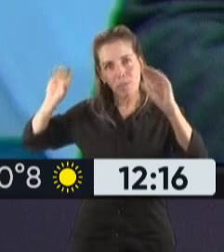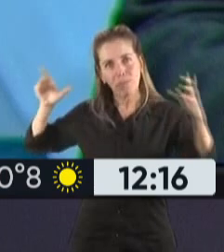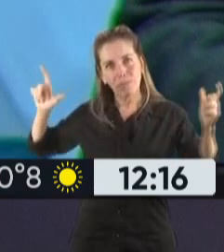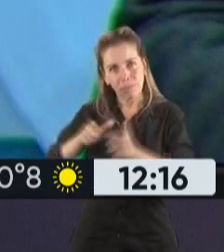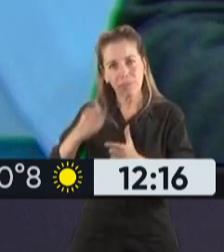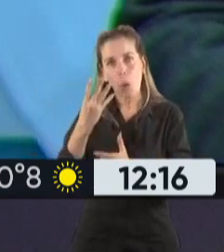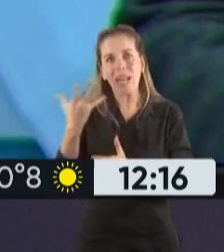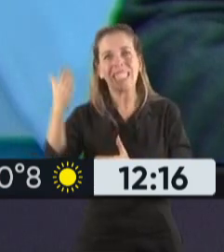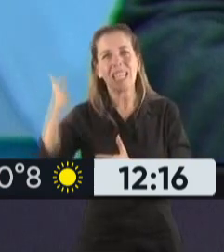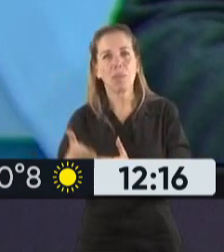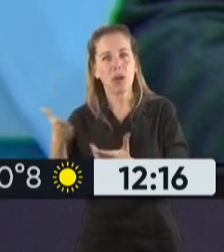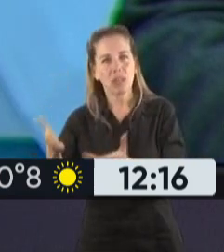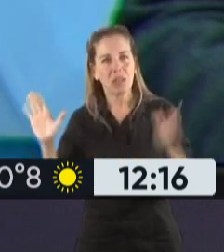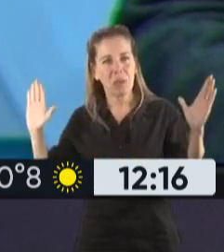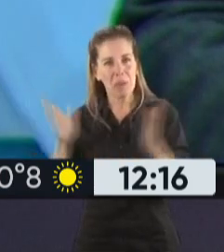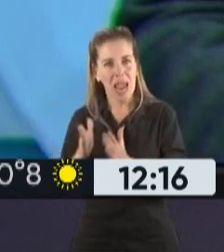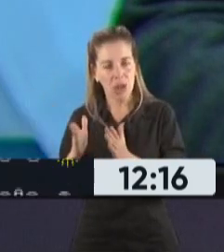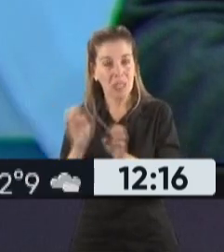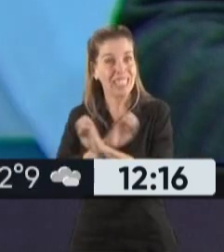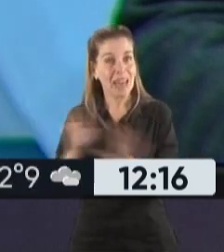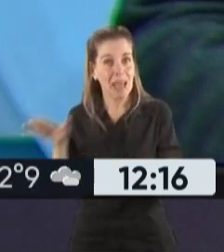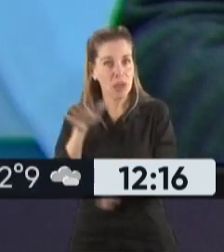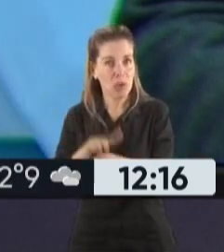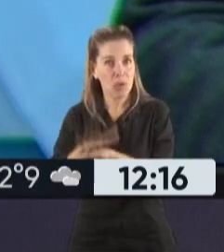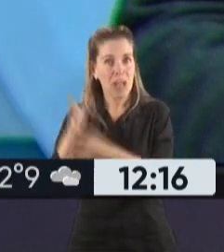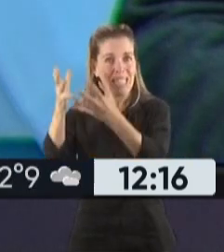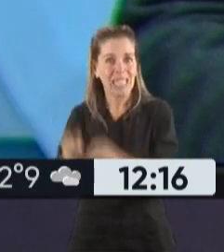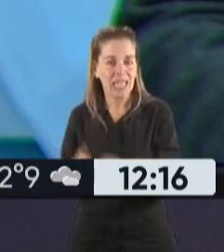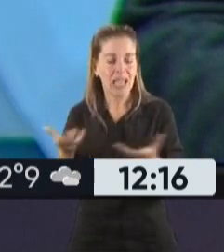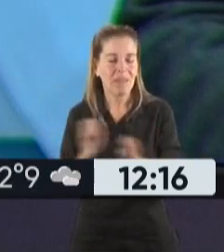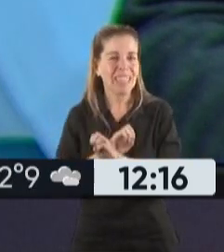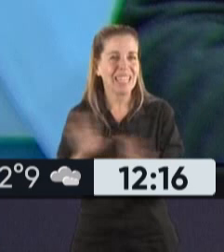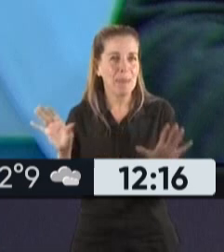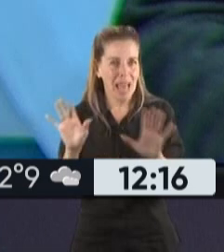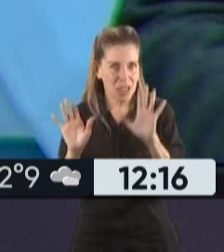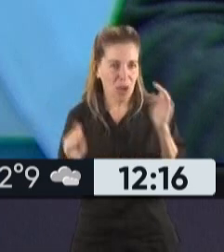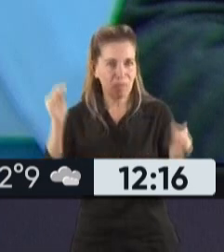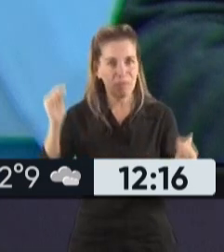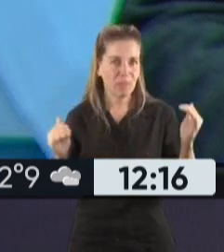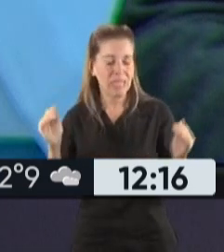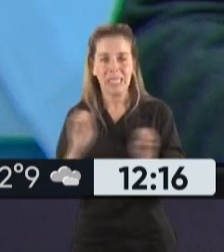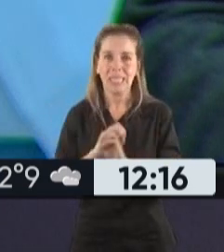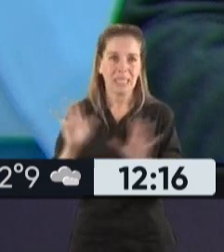45%. Es tremendo. Es tremendo. Es una cosa increíble.